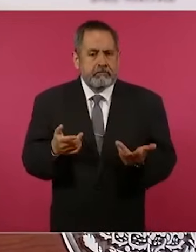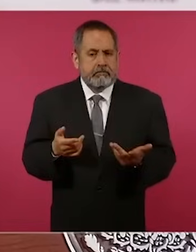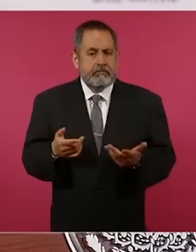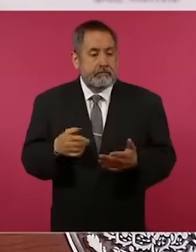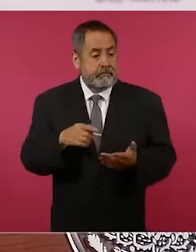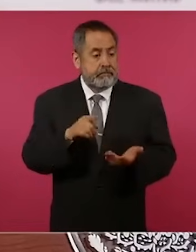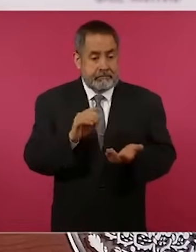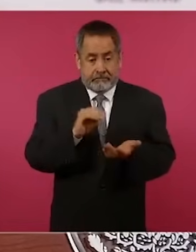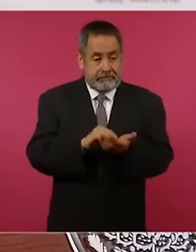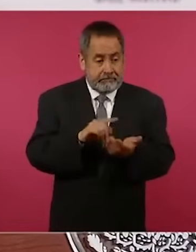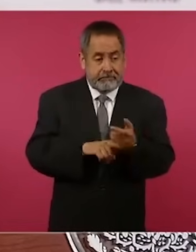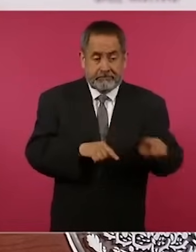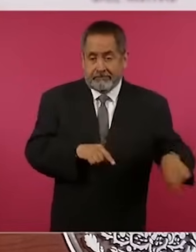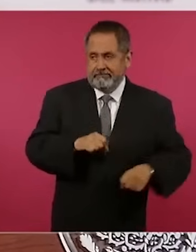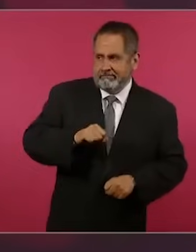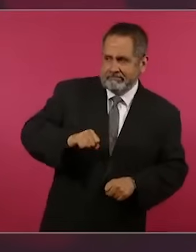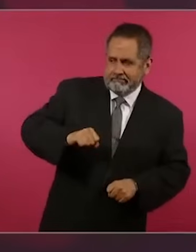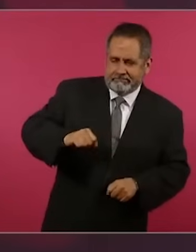todavía